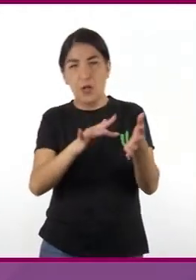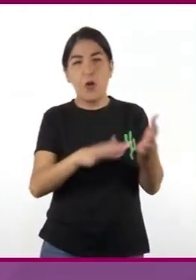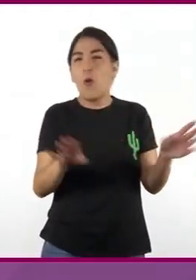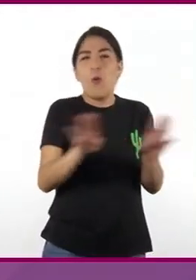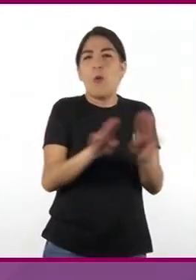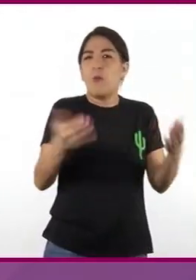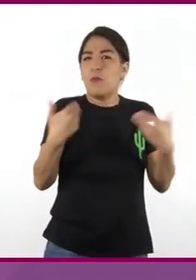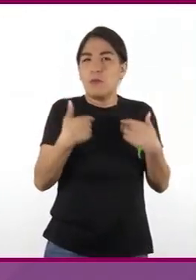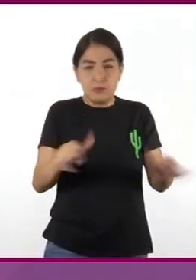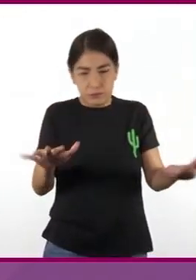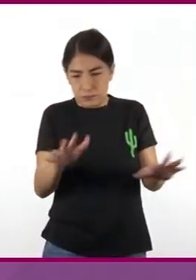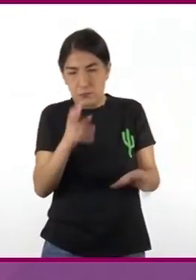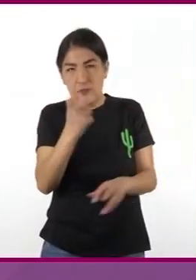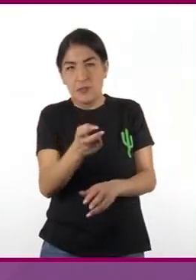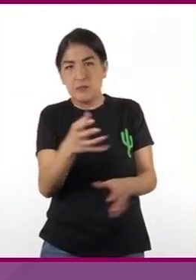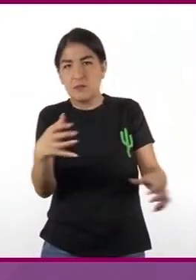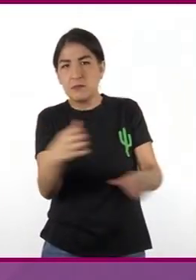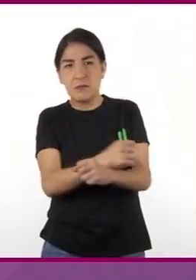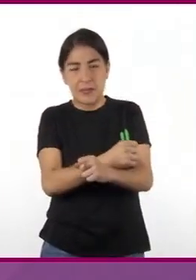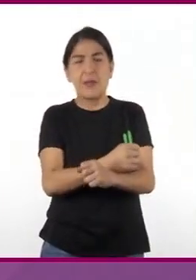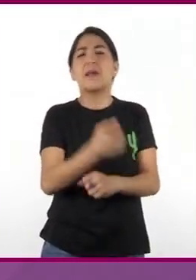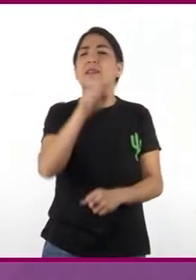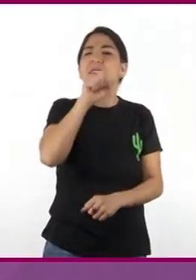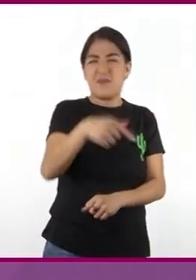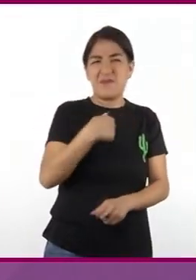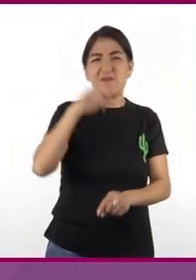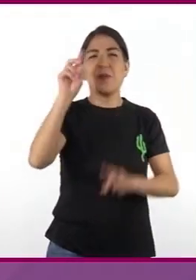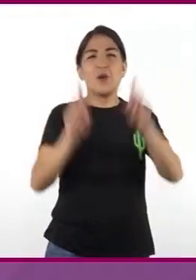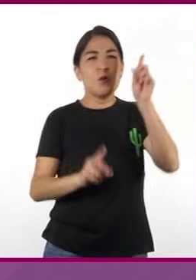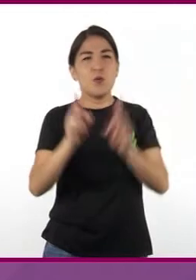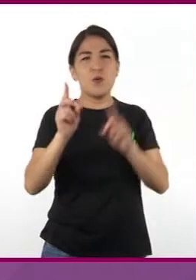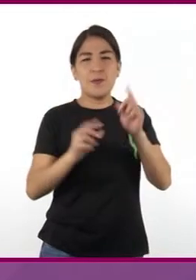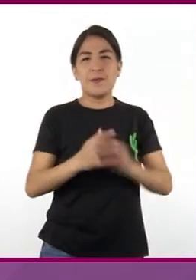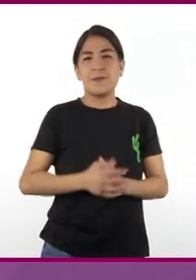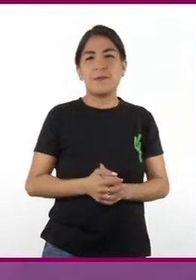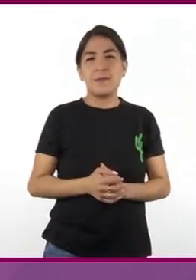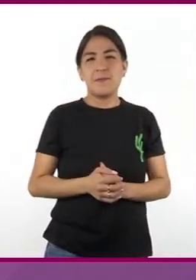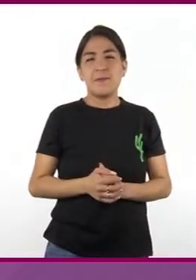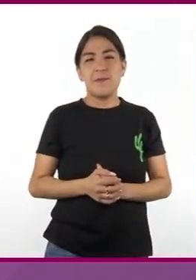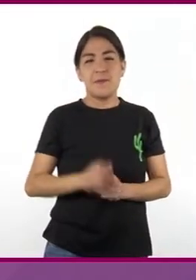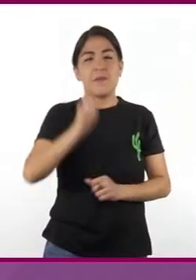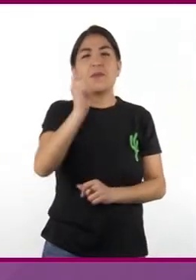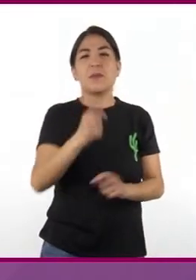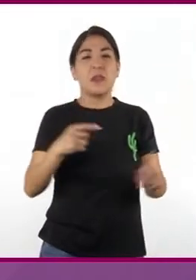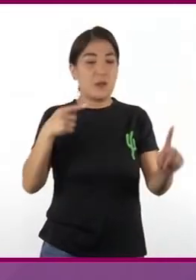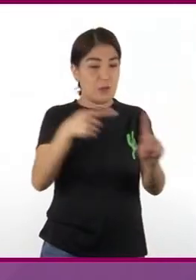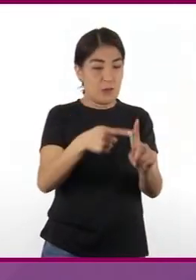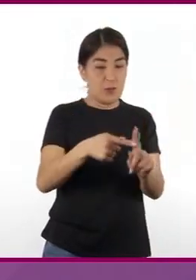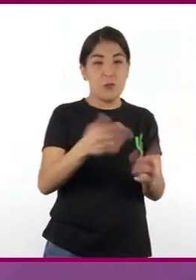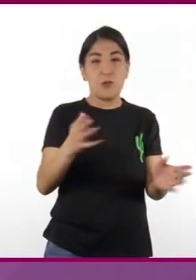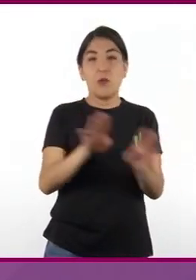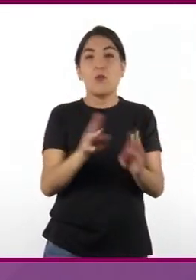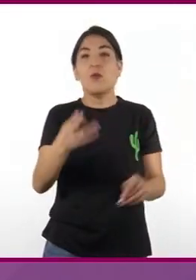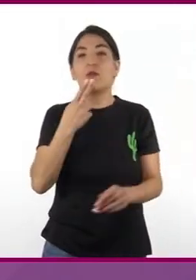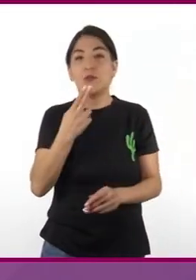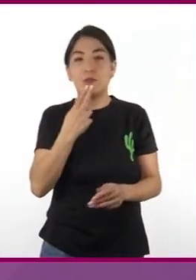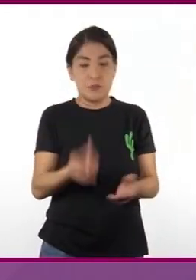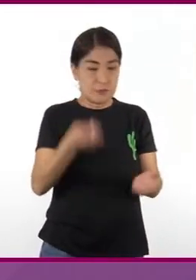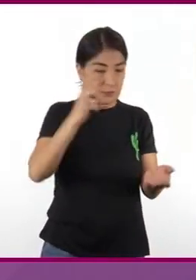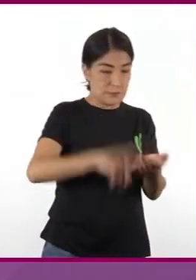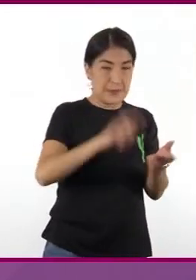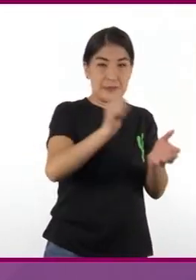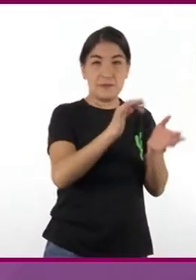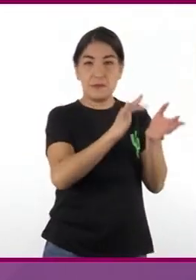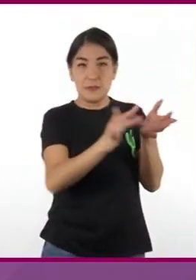determinarlo? Y también me surge la duda si en algún momento puede considerarse que hay algún abuso de textos